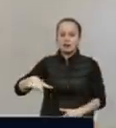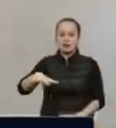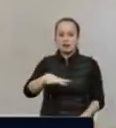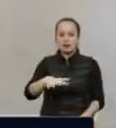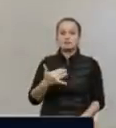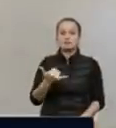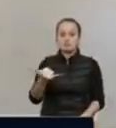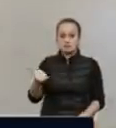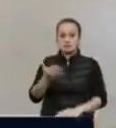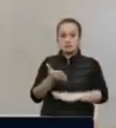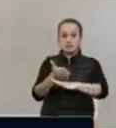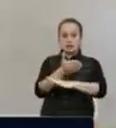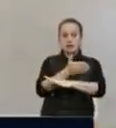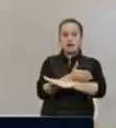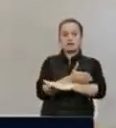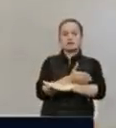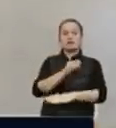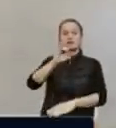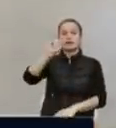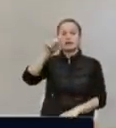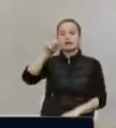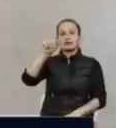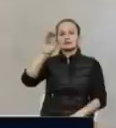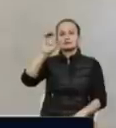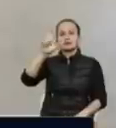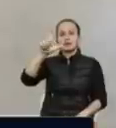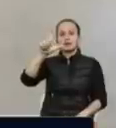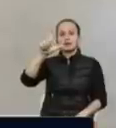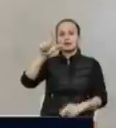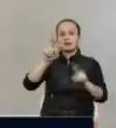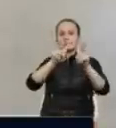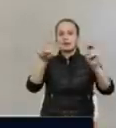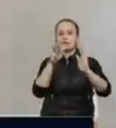que mencionaba la senadora Isabel Zuleta.